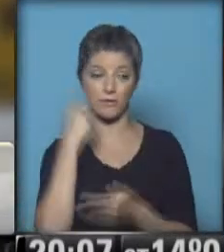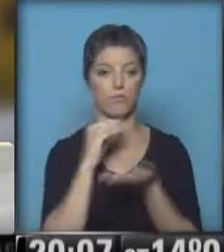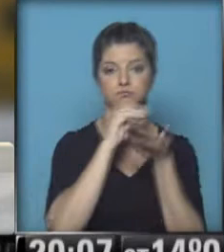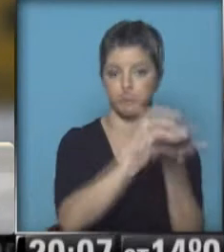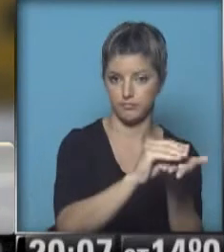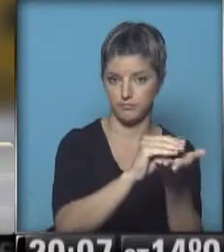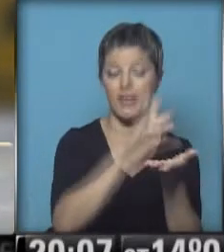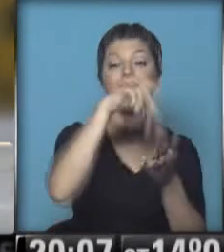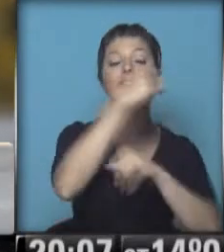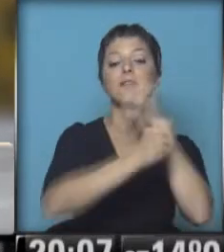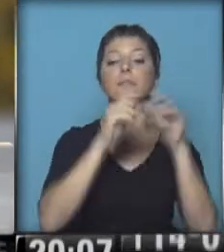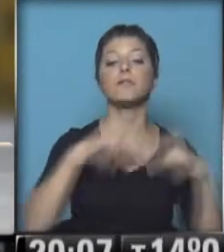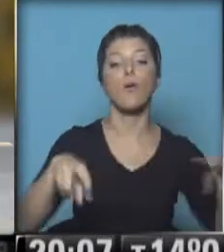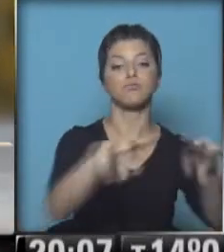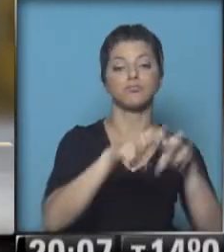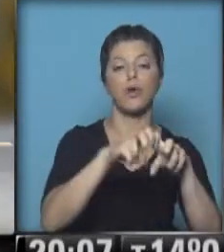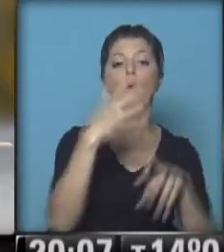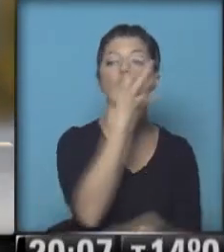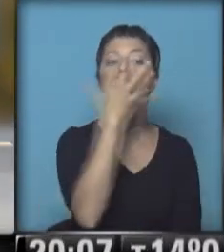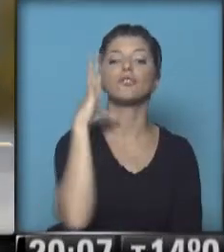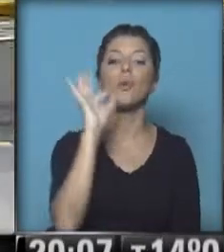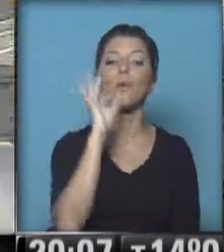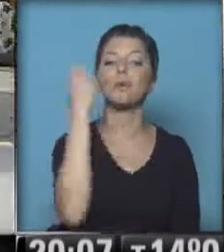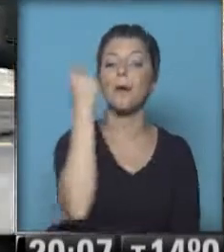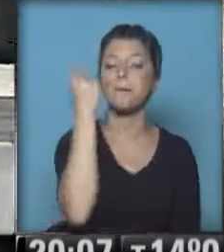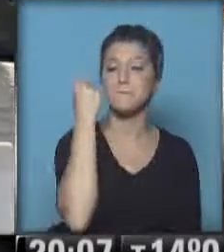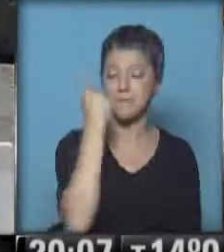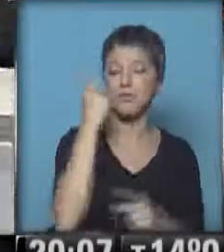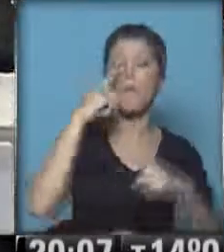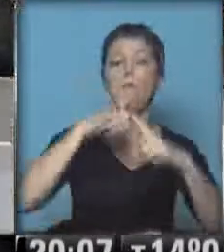recaudan 450 pesos por auto acarreado.